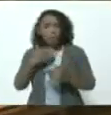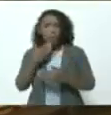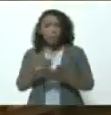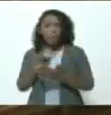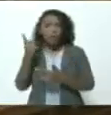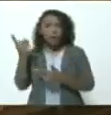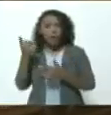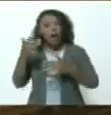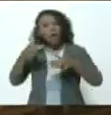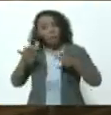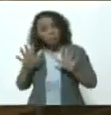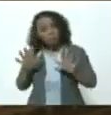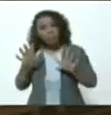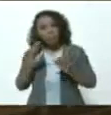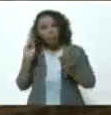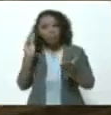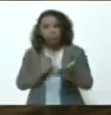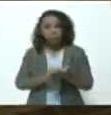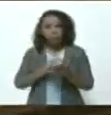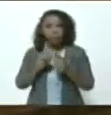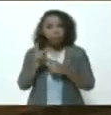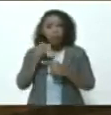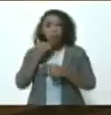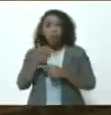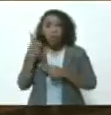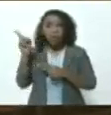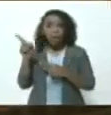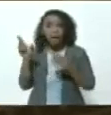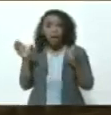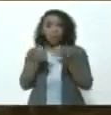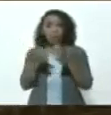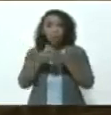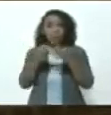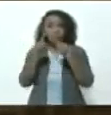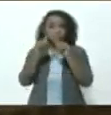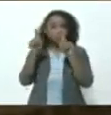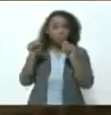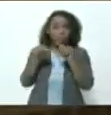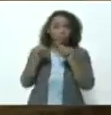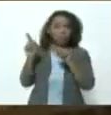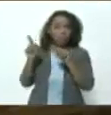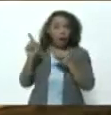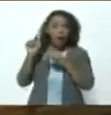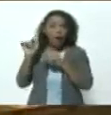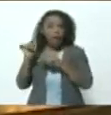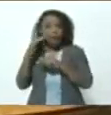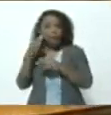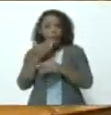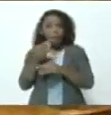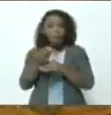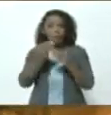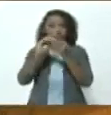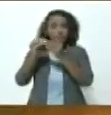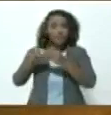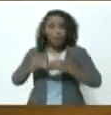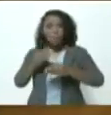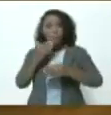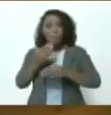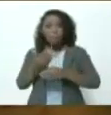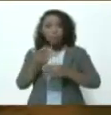tal vez, si hay algo en el encuadre que no debería estar ahí, te permite corregirlo, te